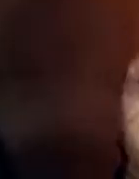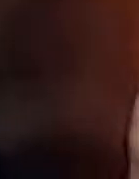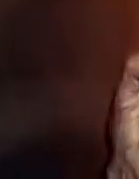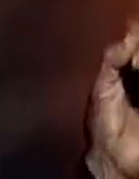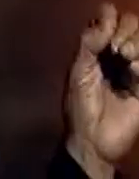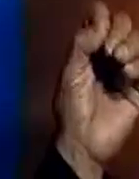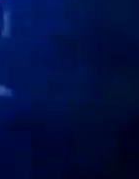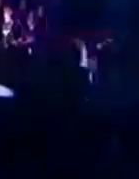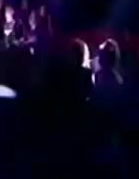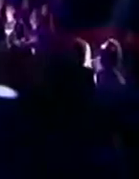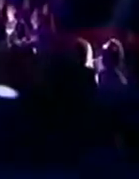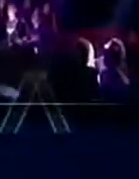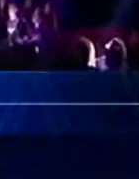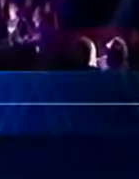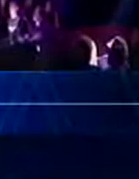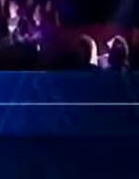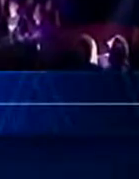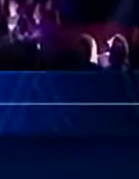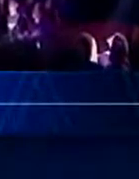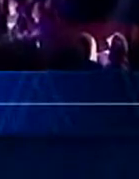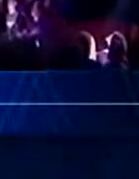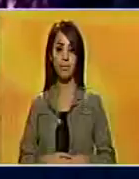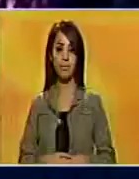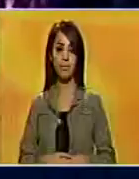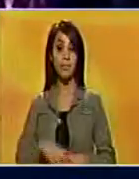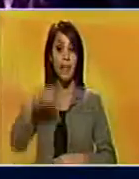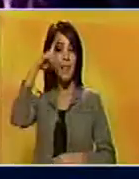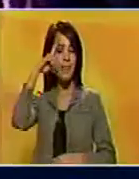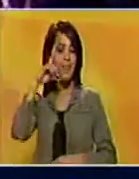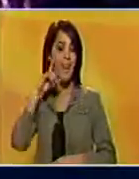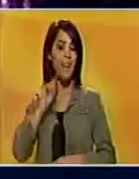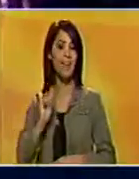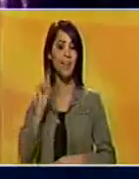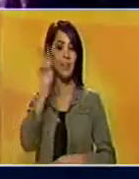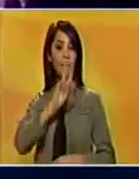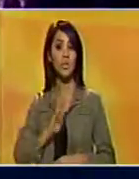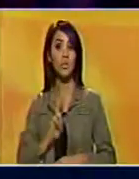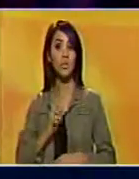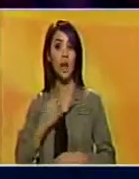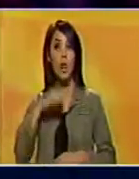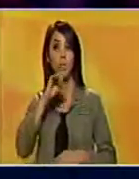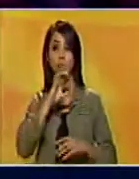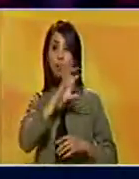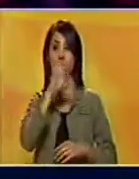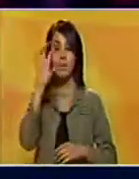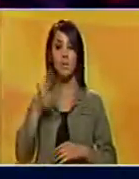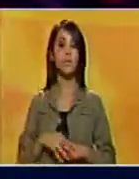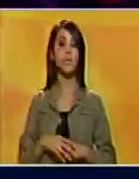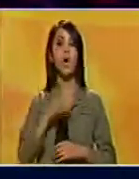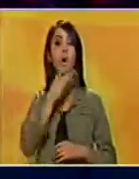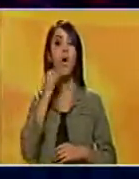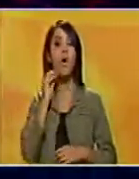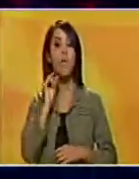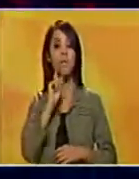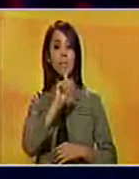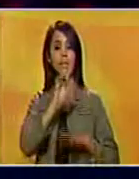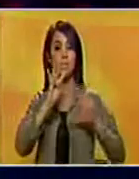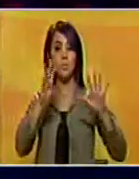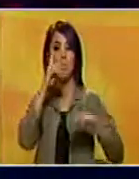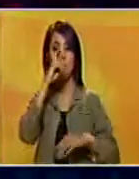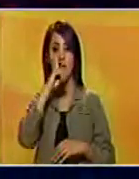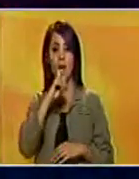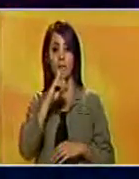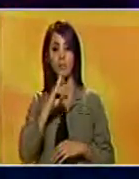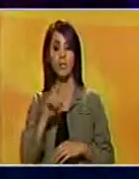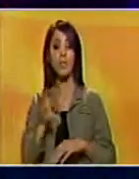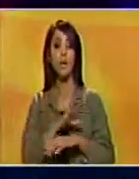describirte lo santo. Y el talento venezolano sigue destacándose en el exterior. Esta vez, un joven de 19 años se encuentra en el estrellato